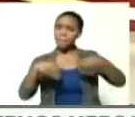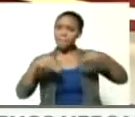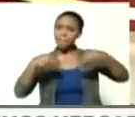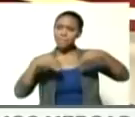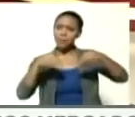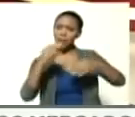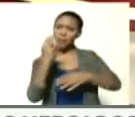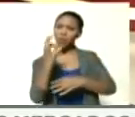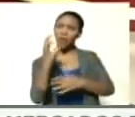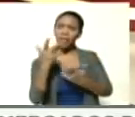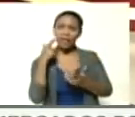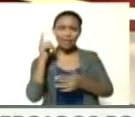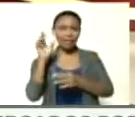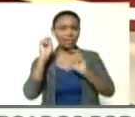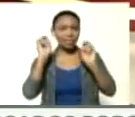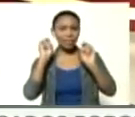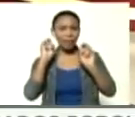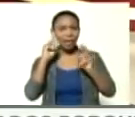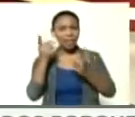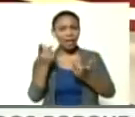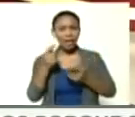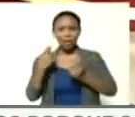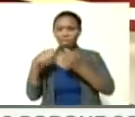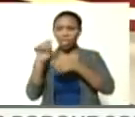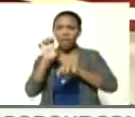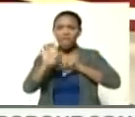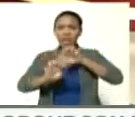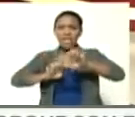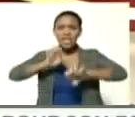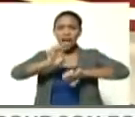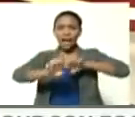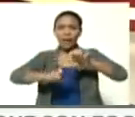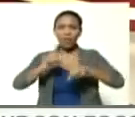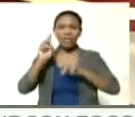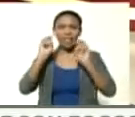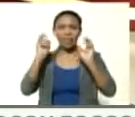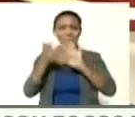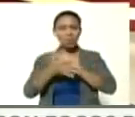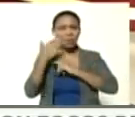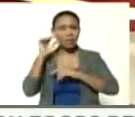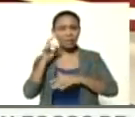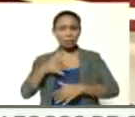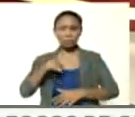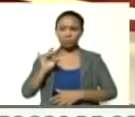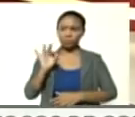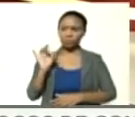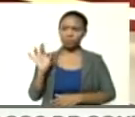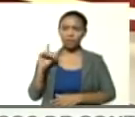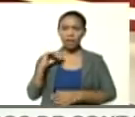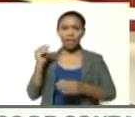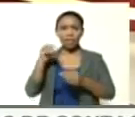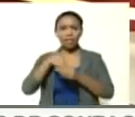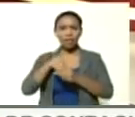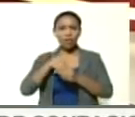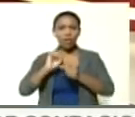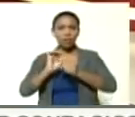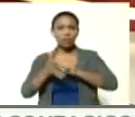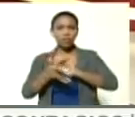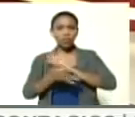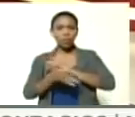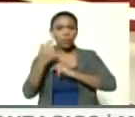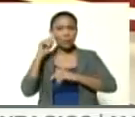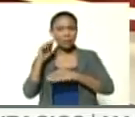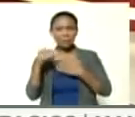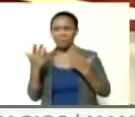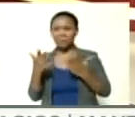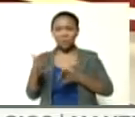dónde ha venido el tema del bachaquerismo? ¿De dónde ha venido todo el tema lamentable dentro del COVID-19 de los trocheros?